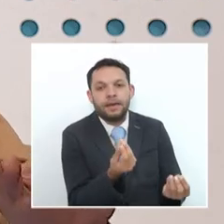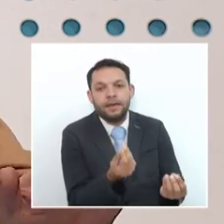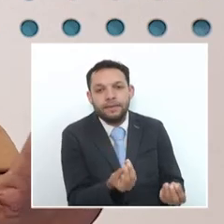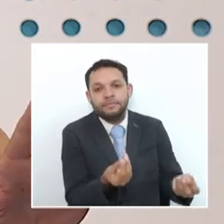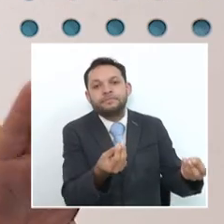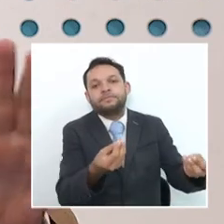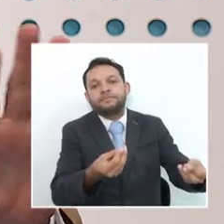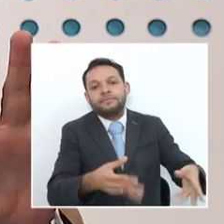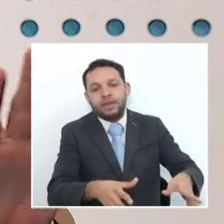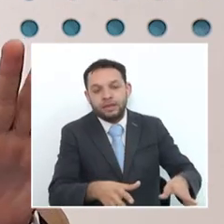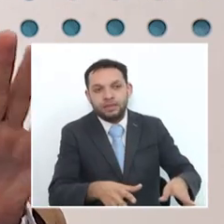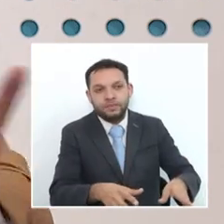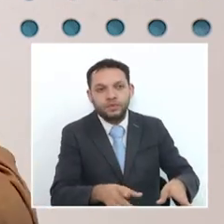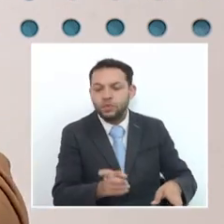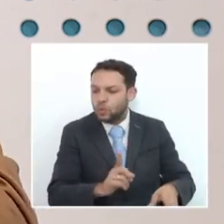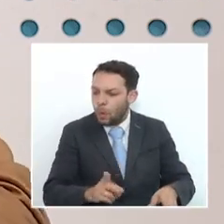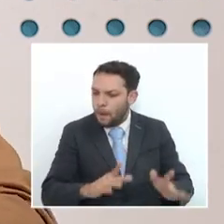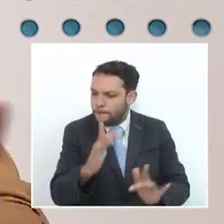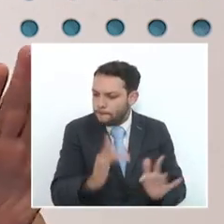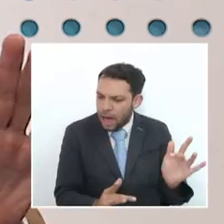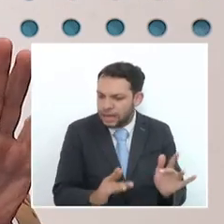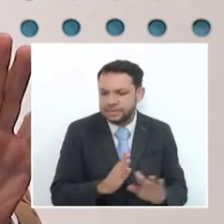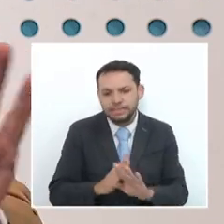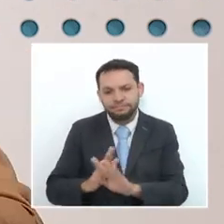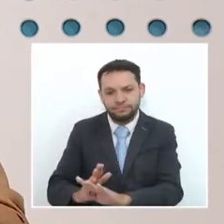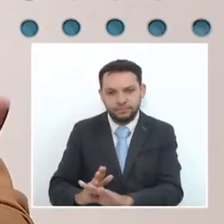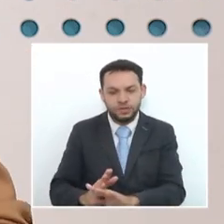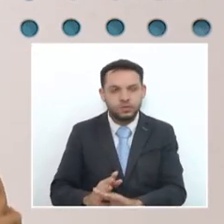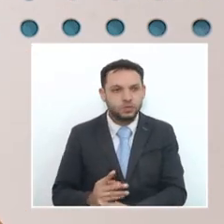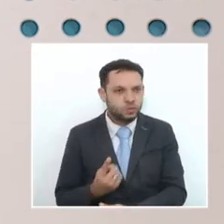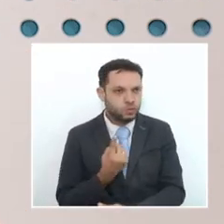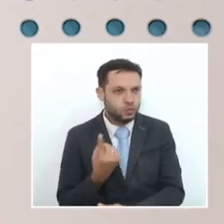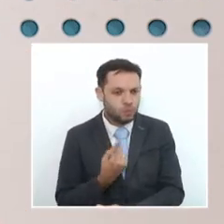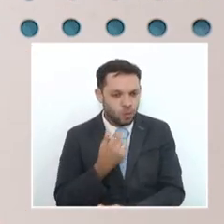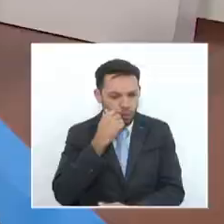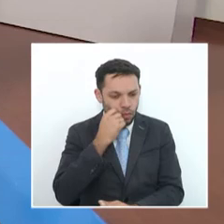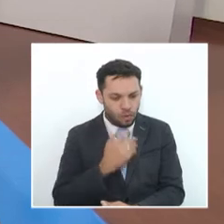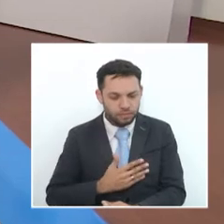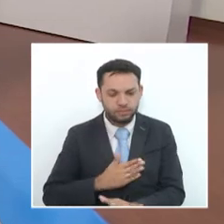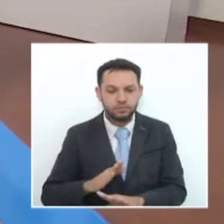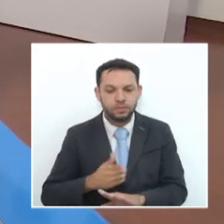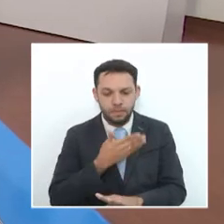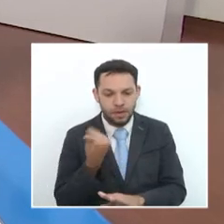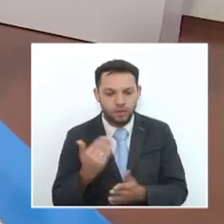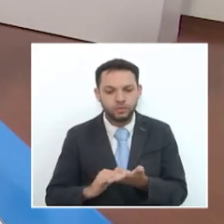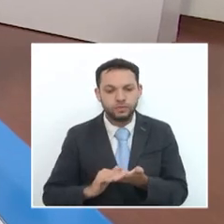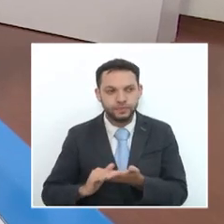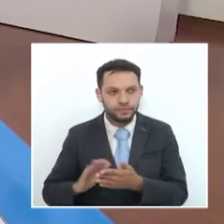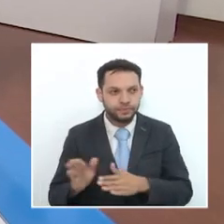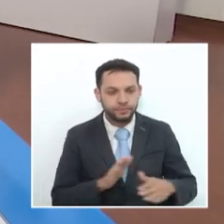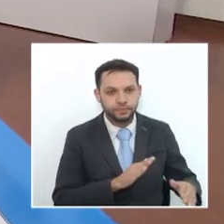no tenga contacto con eso, con este alimento, y solito el cuerpo se va a aliviar. Javier Ardica, doctor,